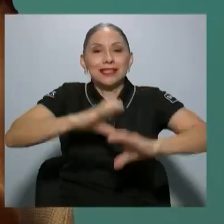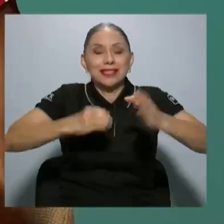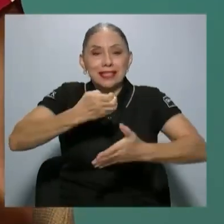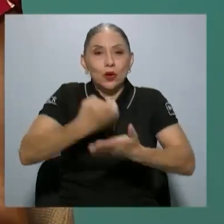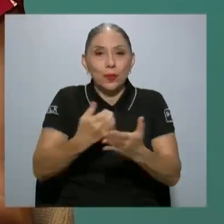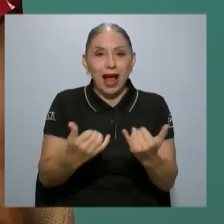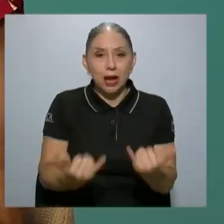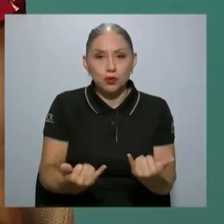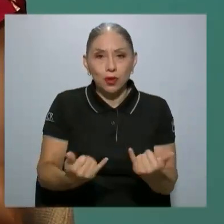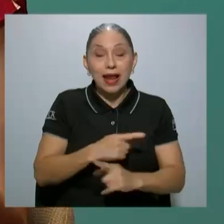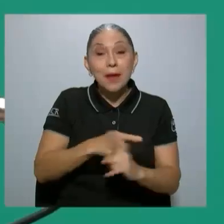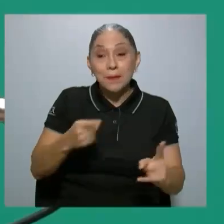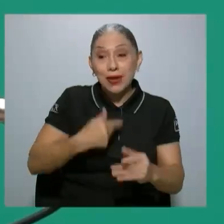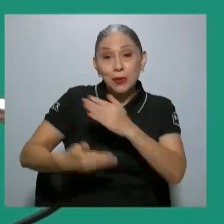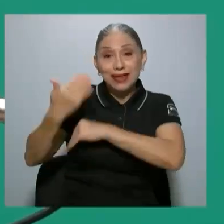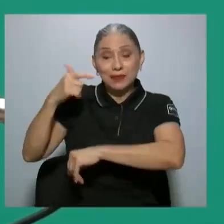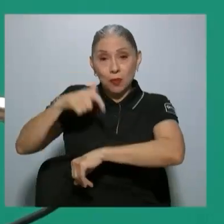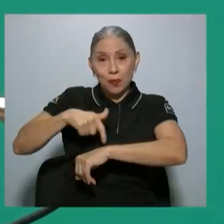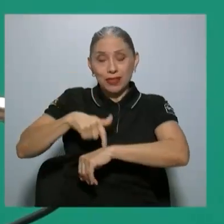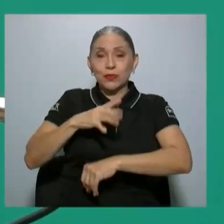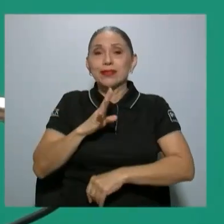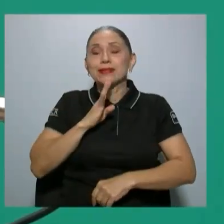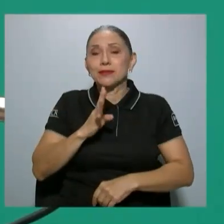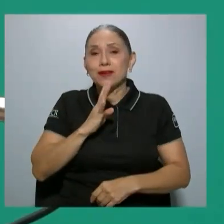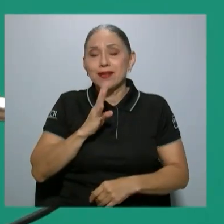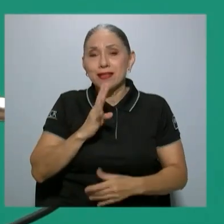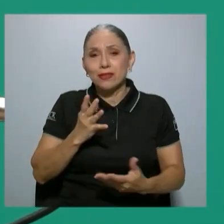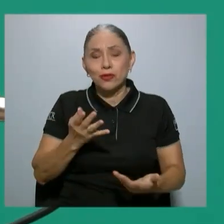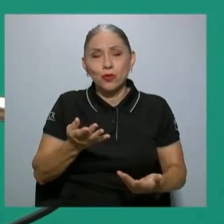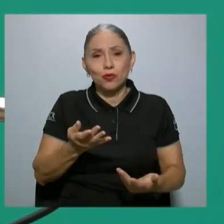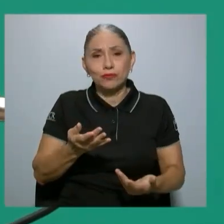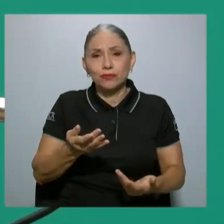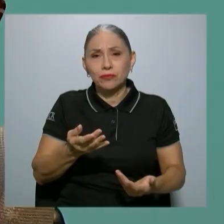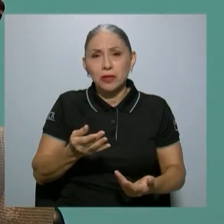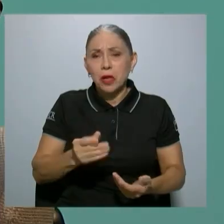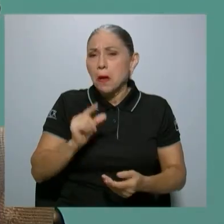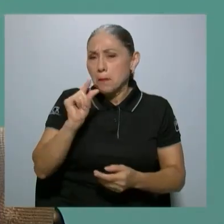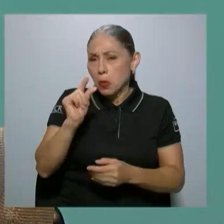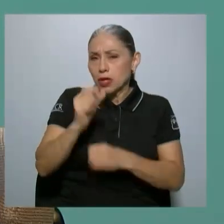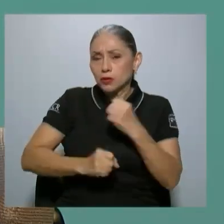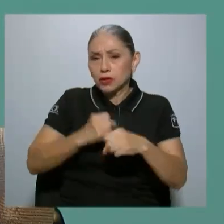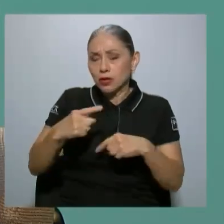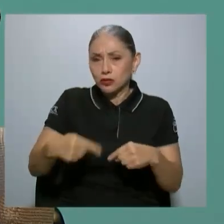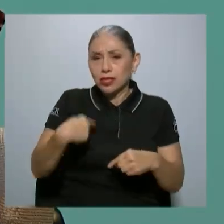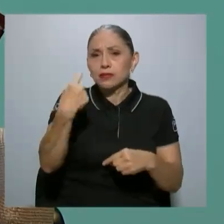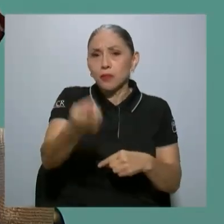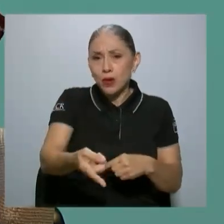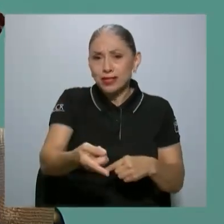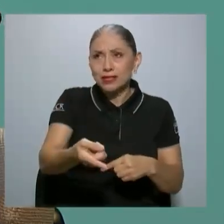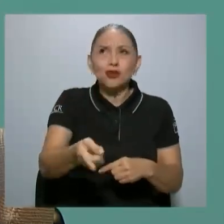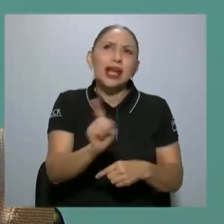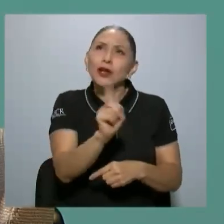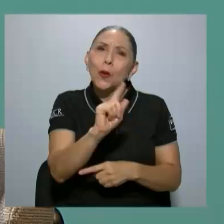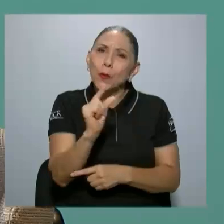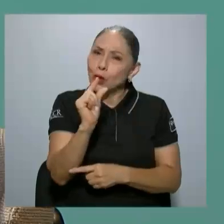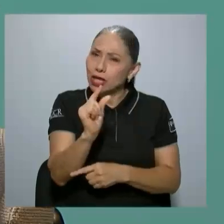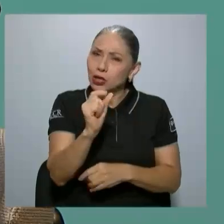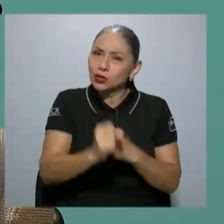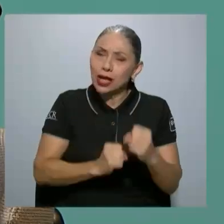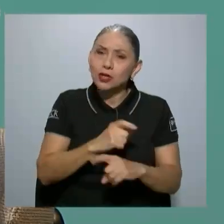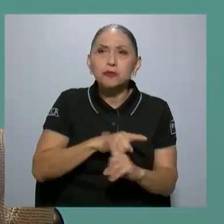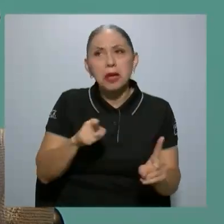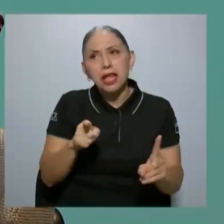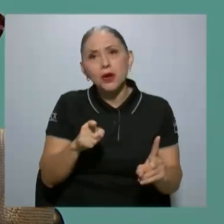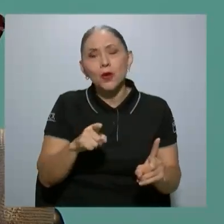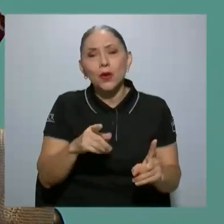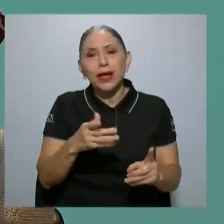pero que también en ese momento, que estamos hablando pocos años después, no tan pocos años, pero digamos